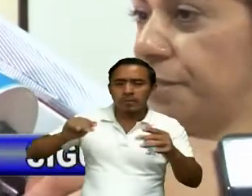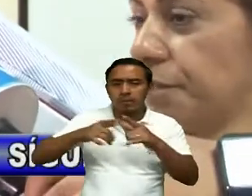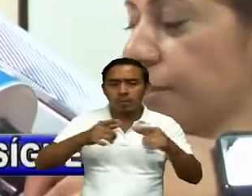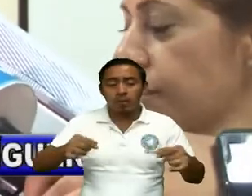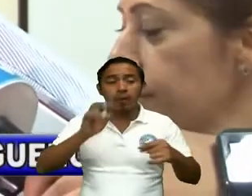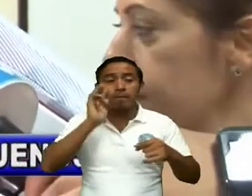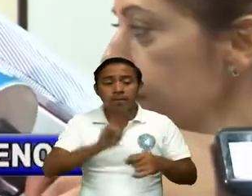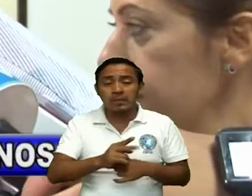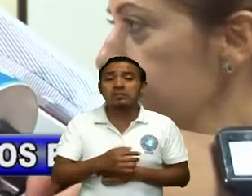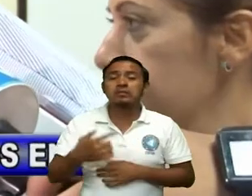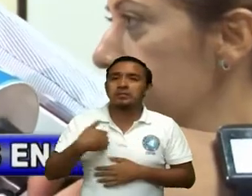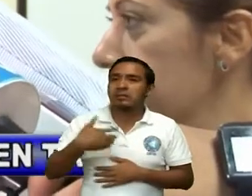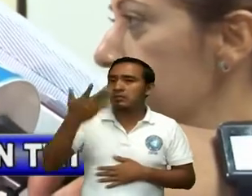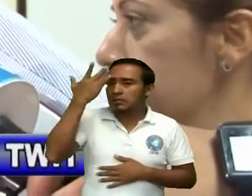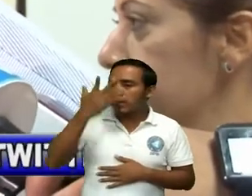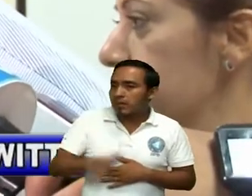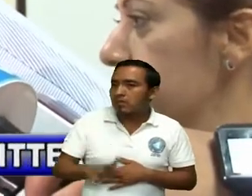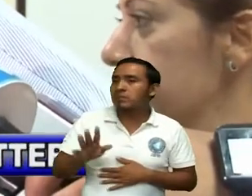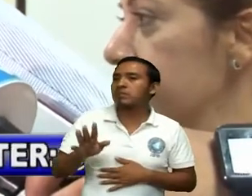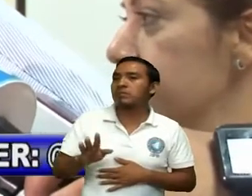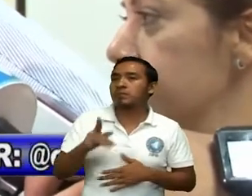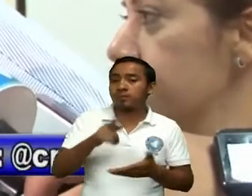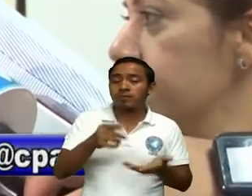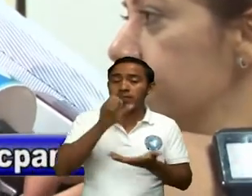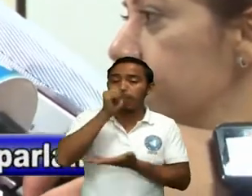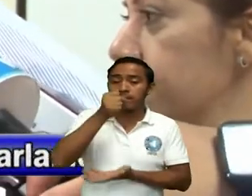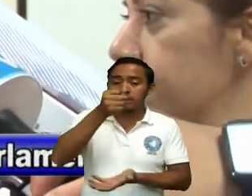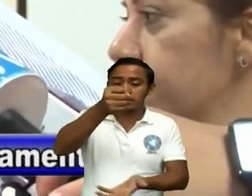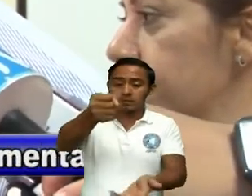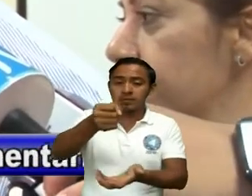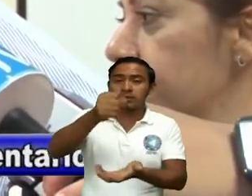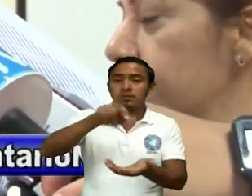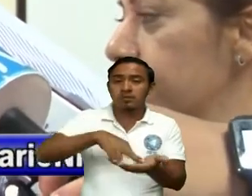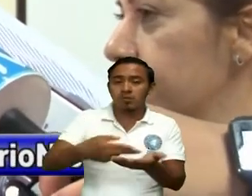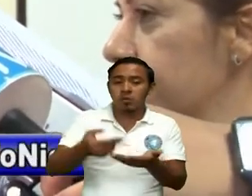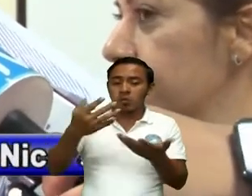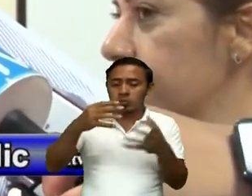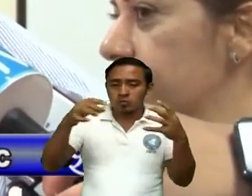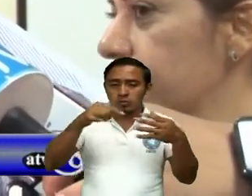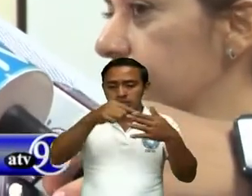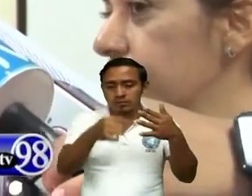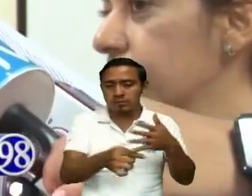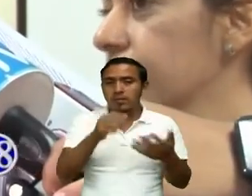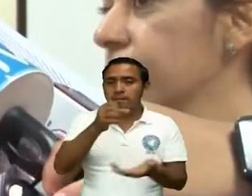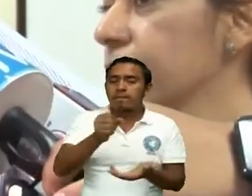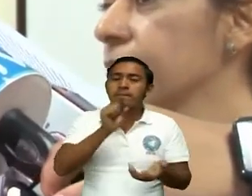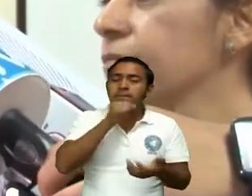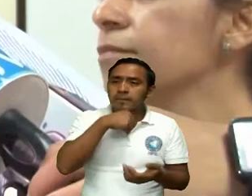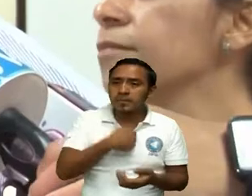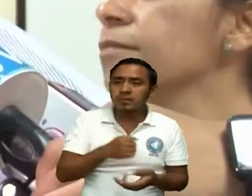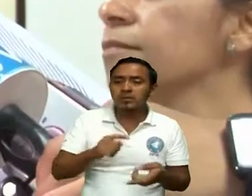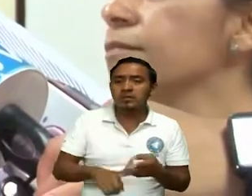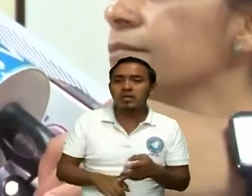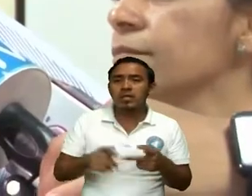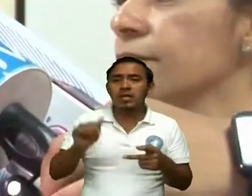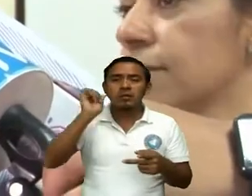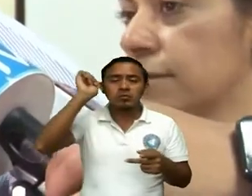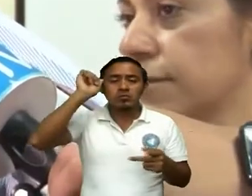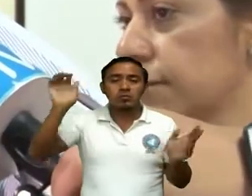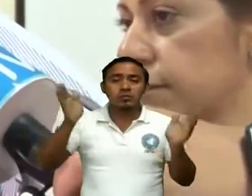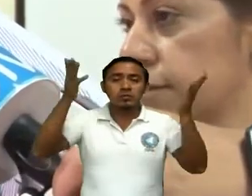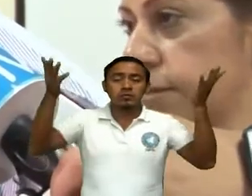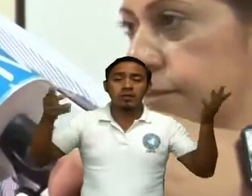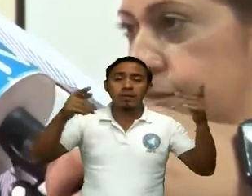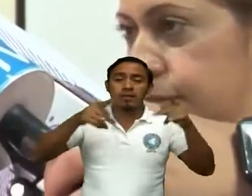visto, nos consta que llevando el paquete de víveres a los ancianos, a los adultos mayores,